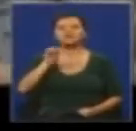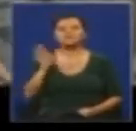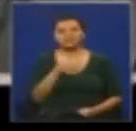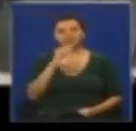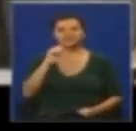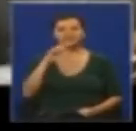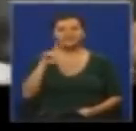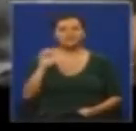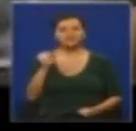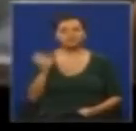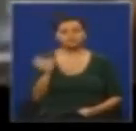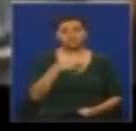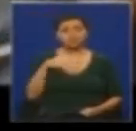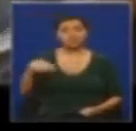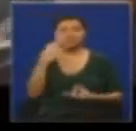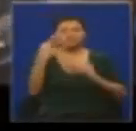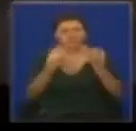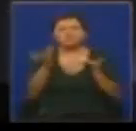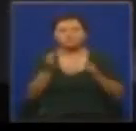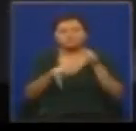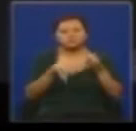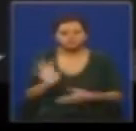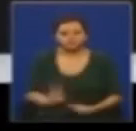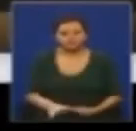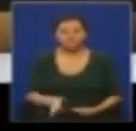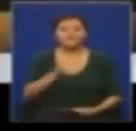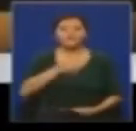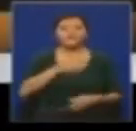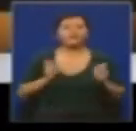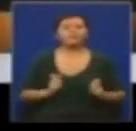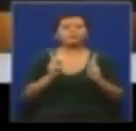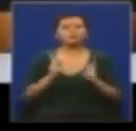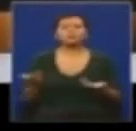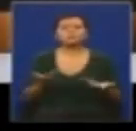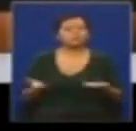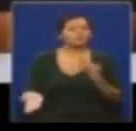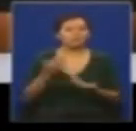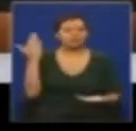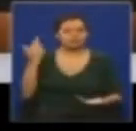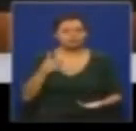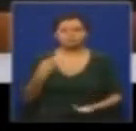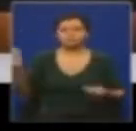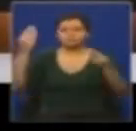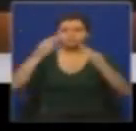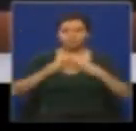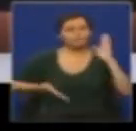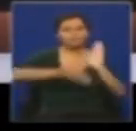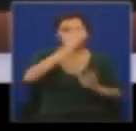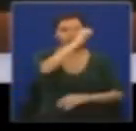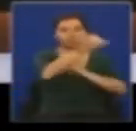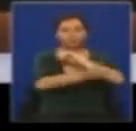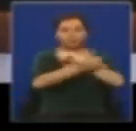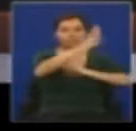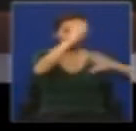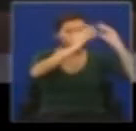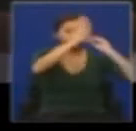esta acreditación les otorga a ellos. En cuanto a oportunidades, es muy fácil irse a estudiar afuera y saber